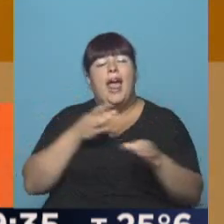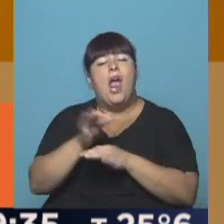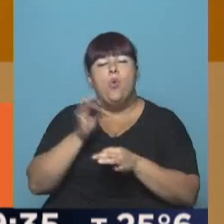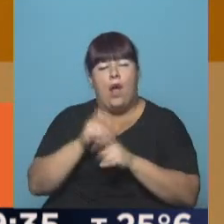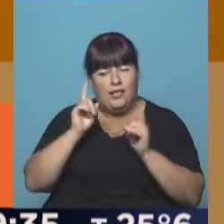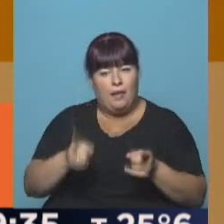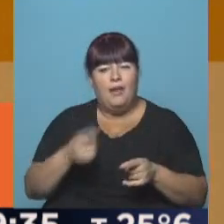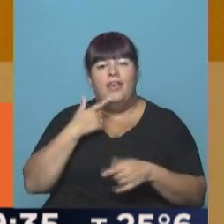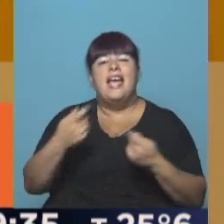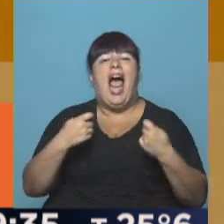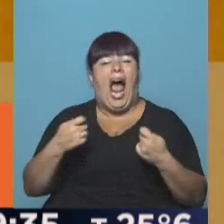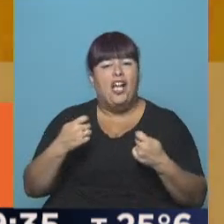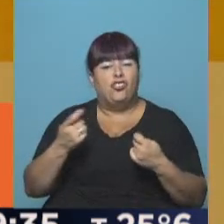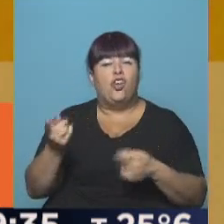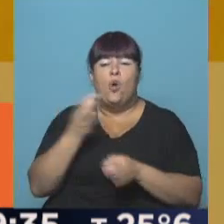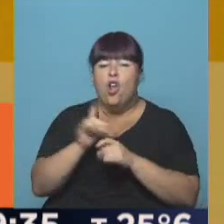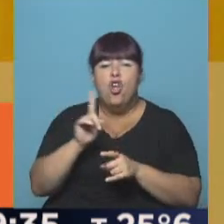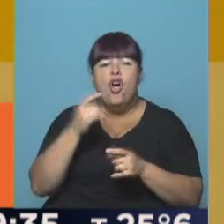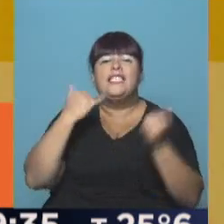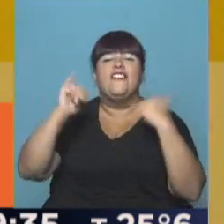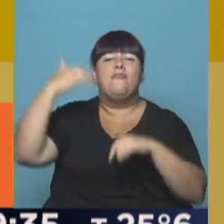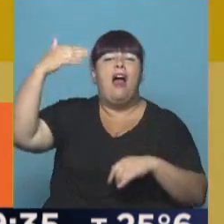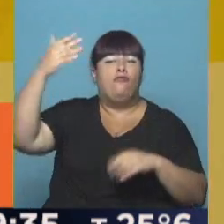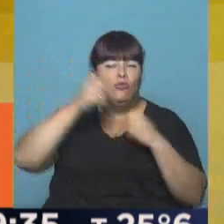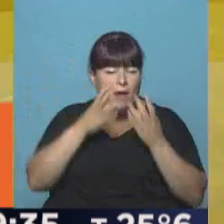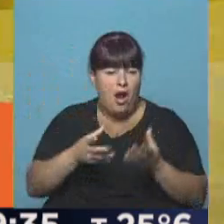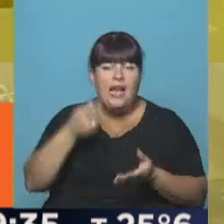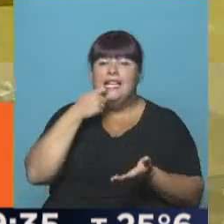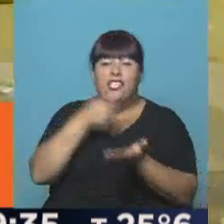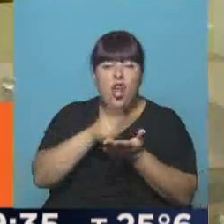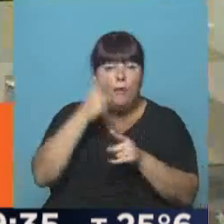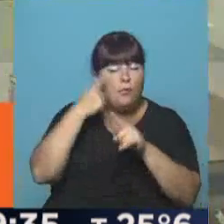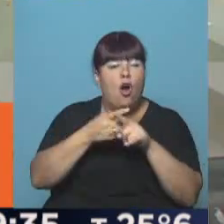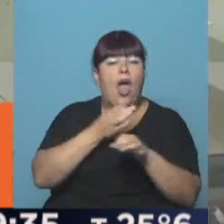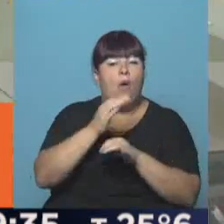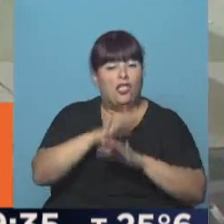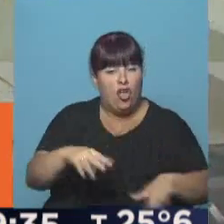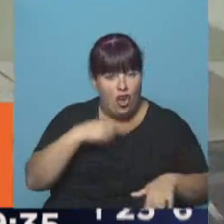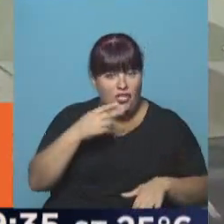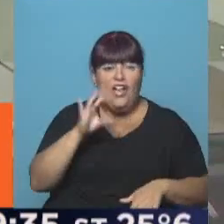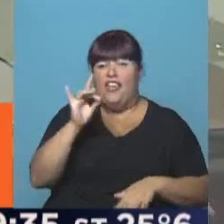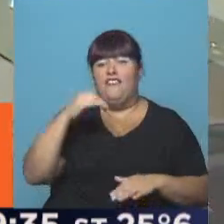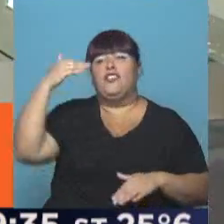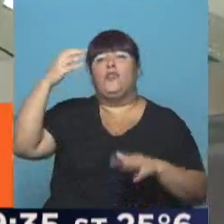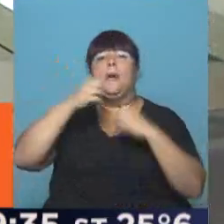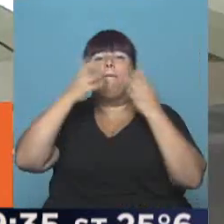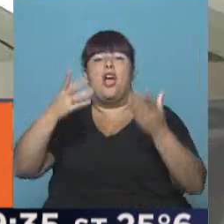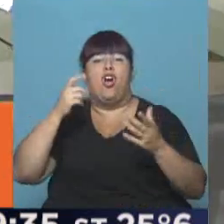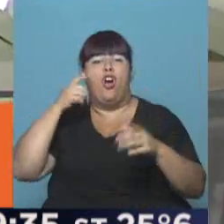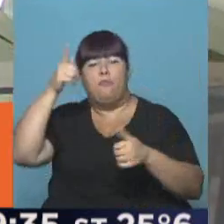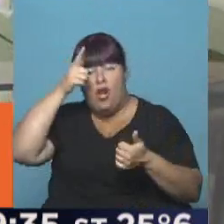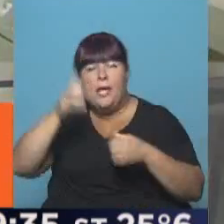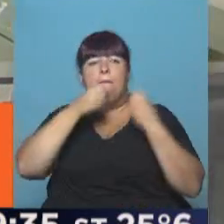es uno de ellos lo llamamos un gasto cuando las clases no es un gasto es una inversión si no invertimos a la educación de los chicos difícilmente tengamos mejores generaciones de